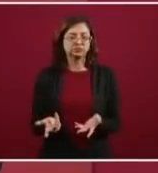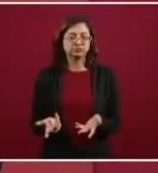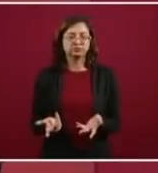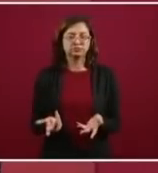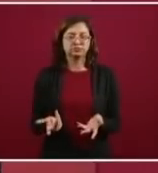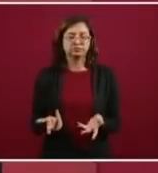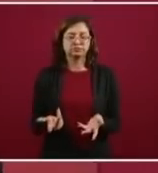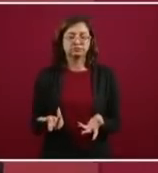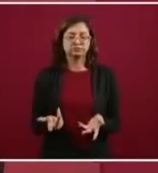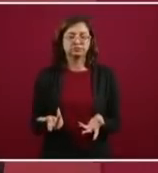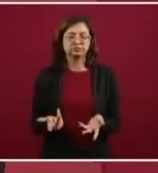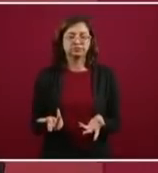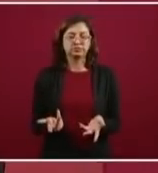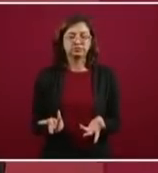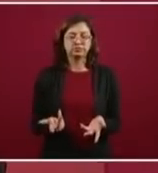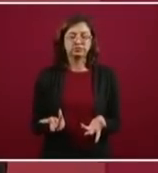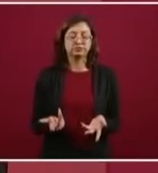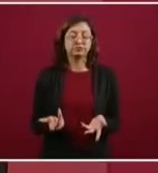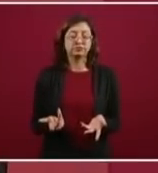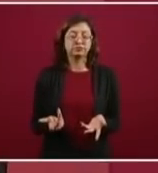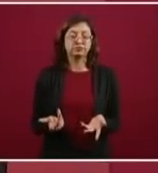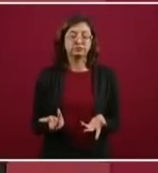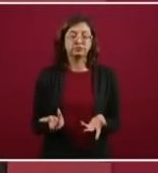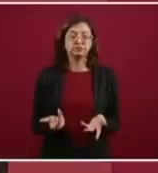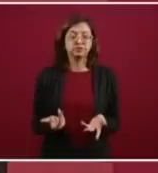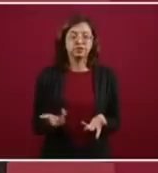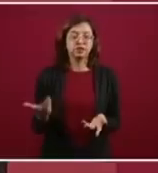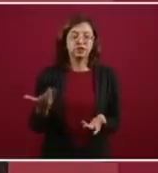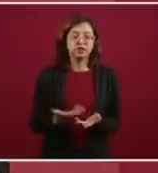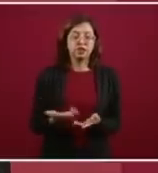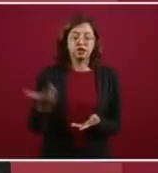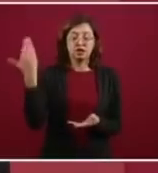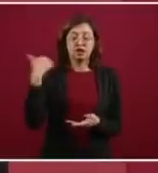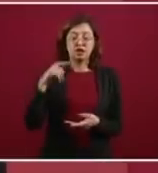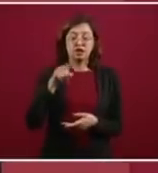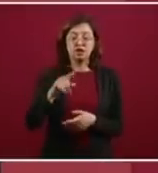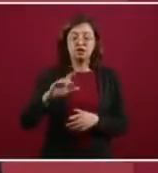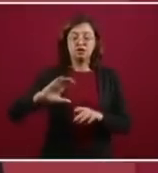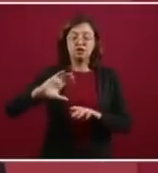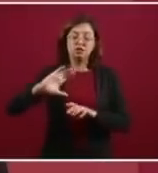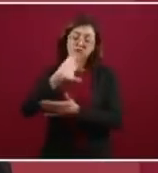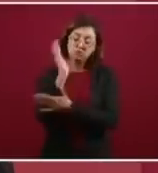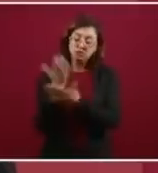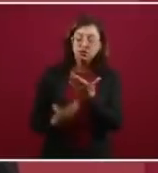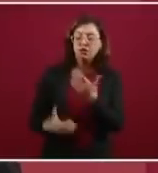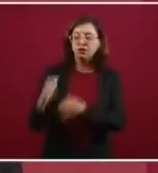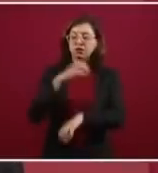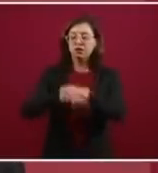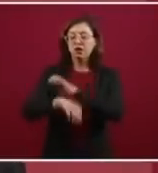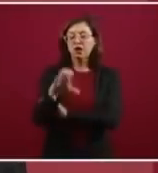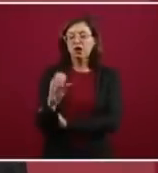no sucede lo que pasaba con los contratos de Odebrecht,